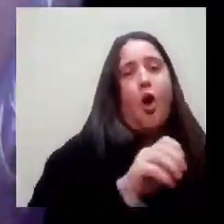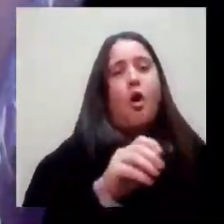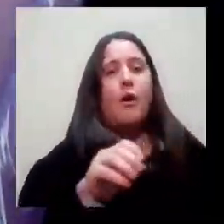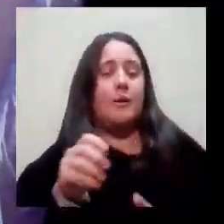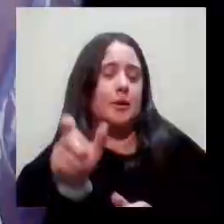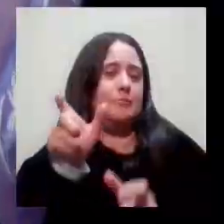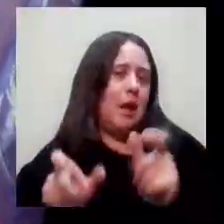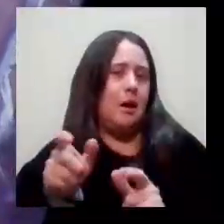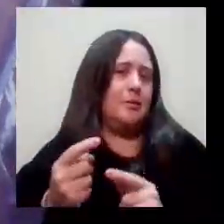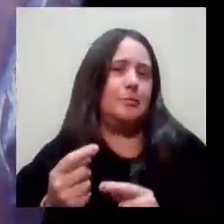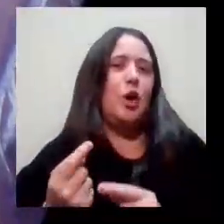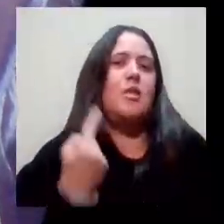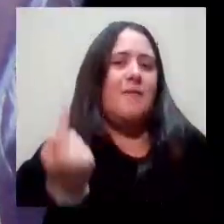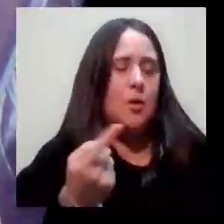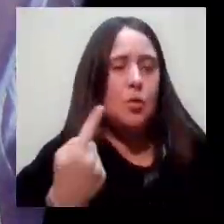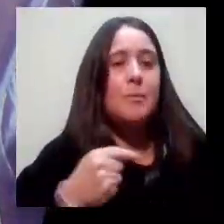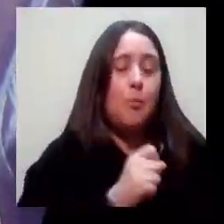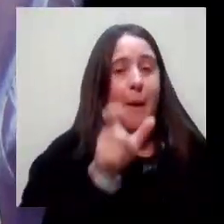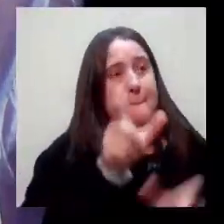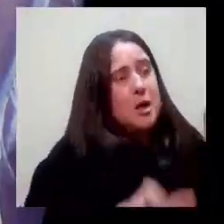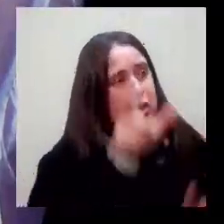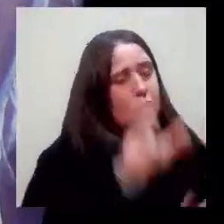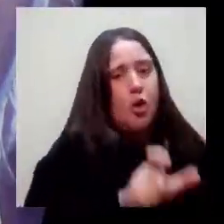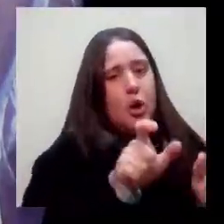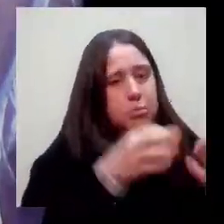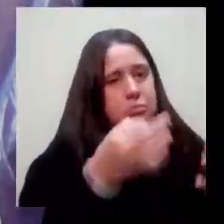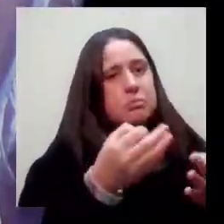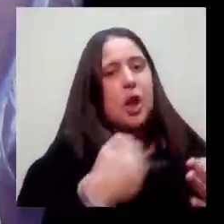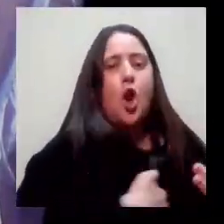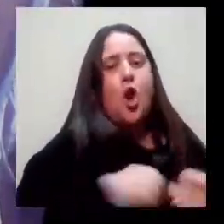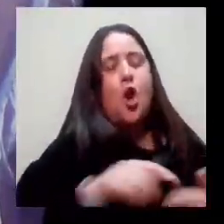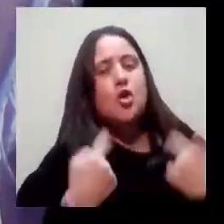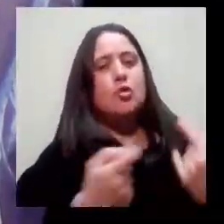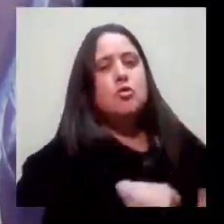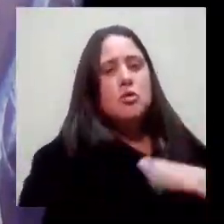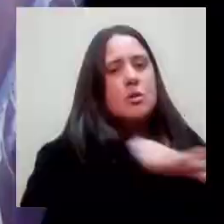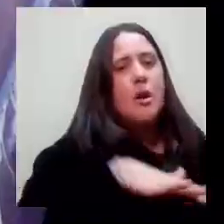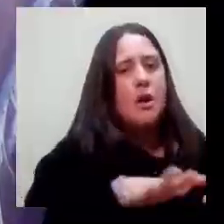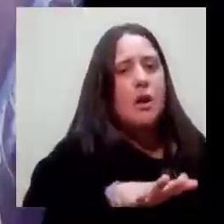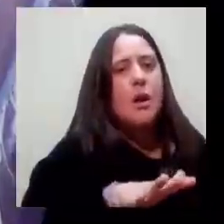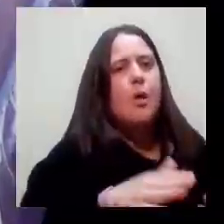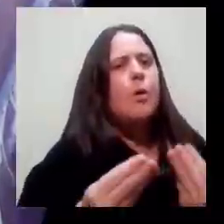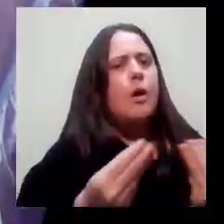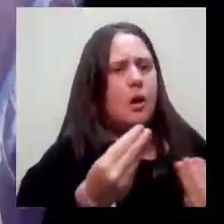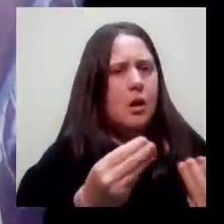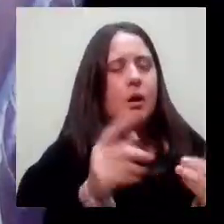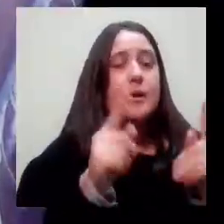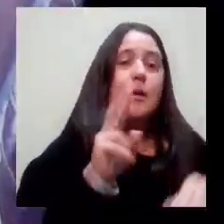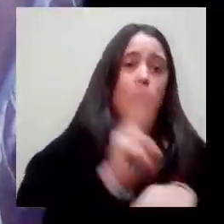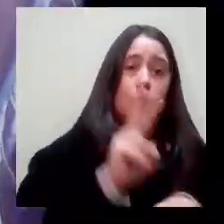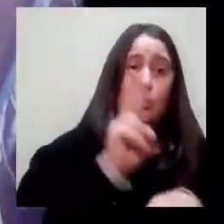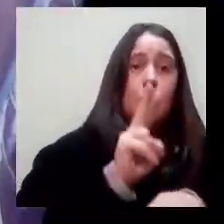todos personas y construyamos personas, nuestro rol en la sociedad es cuidar esa